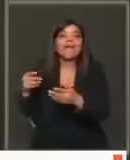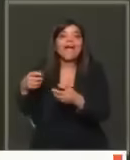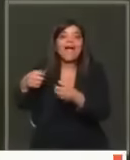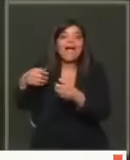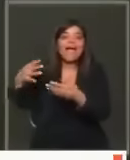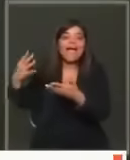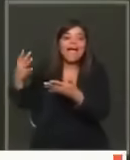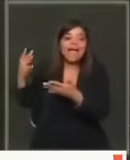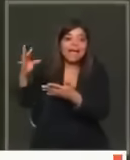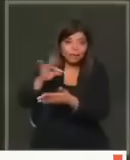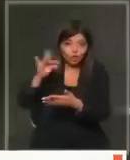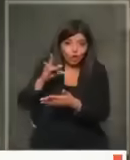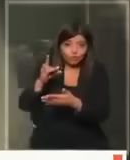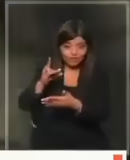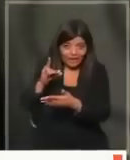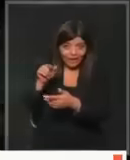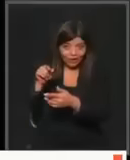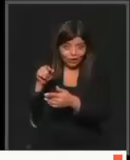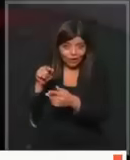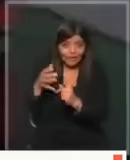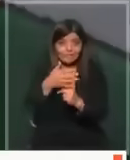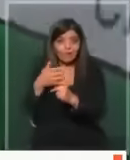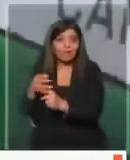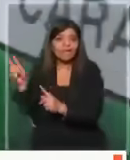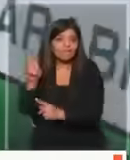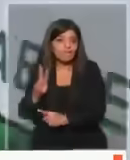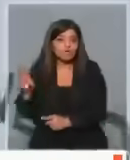venezolano Ronald Ojeda.